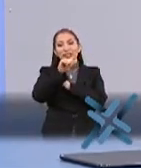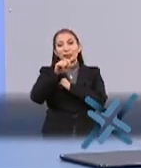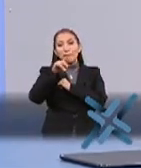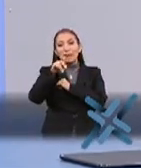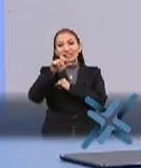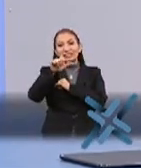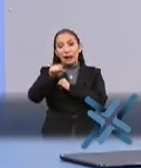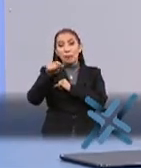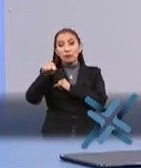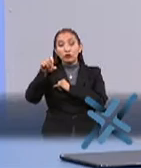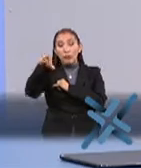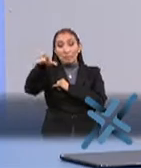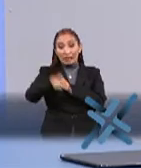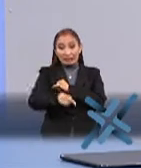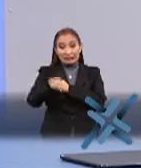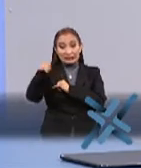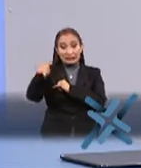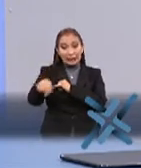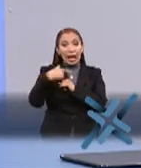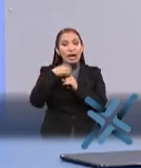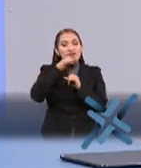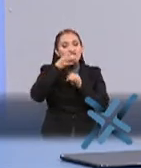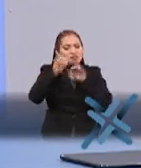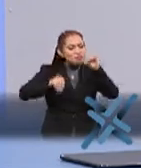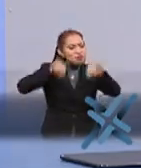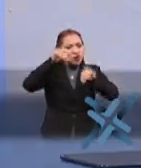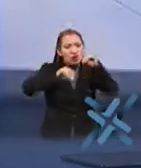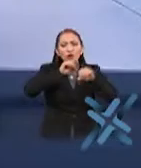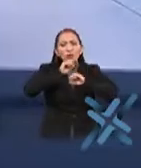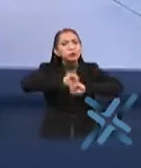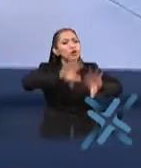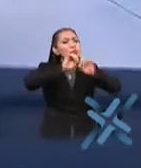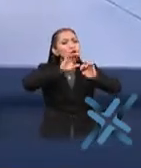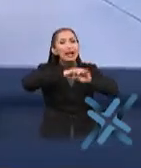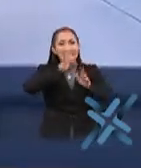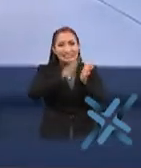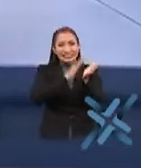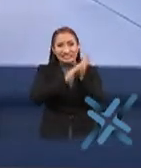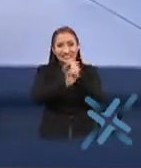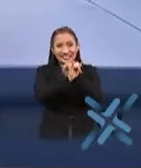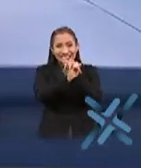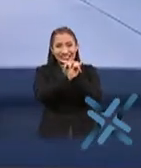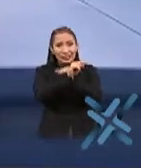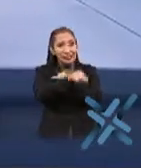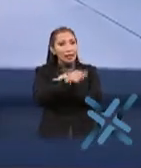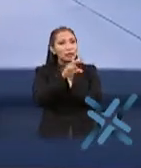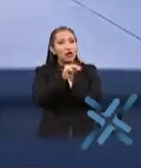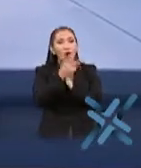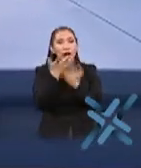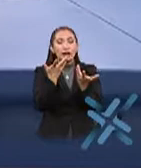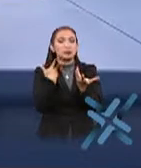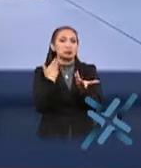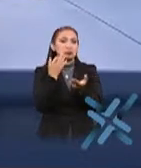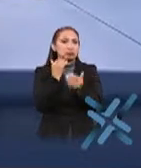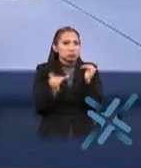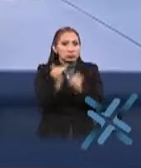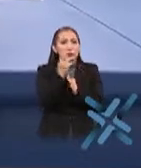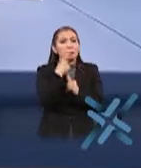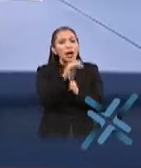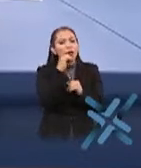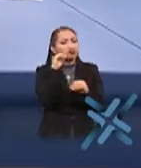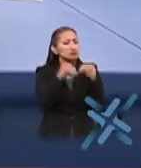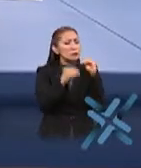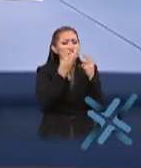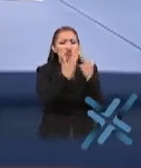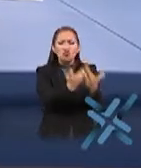www.conacitprensa.mx, es donde hemos estado publicando todo. Finalmente la página no nos da el home, pero publicamos